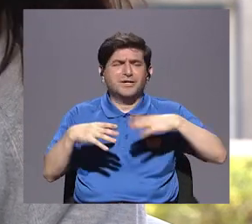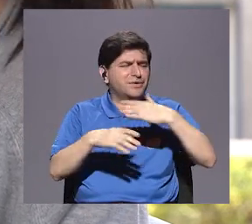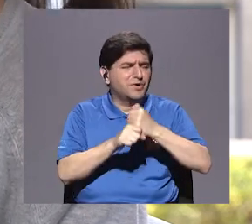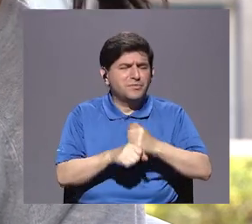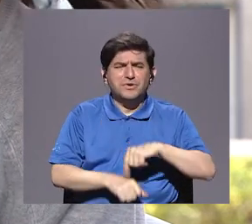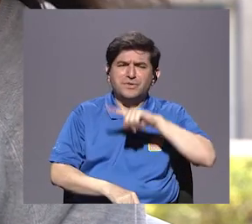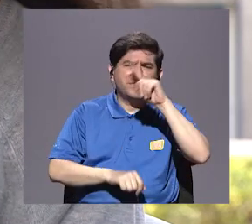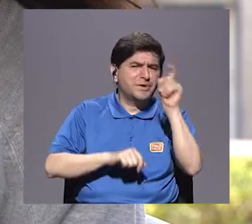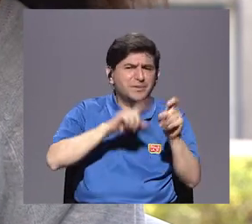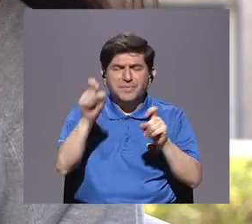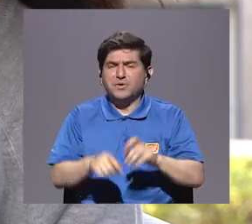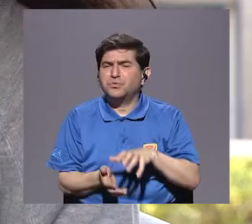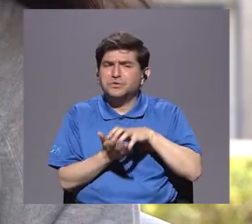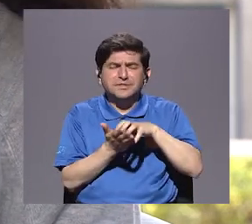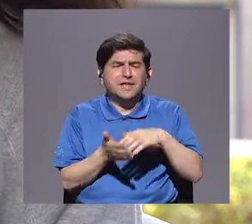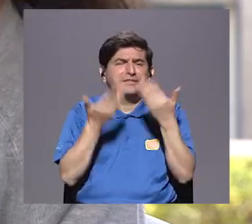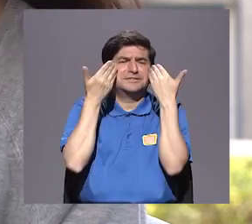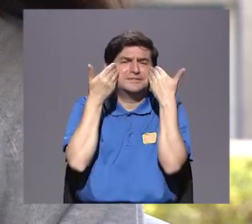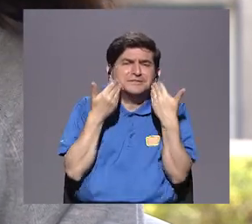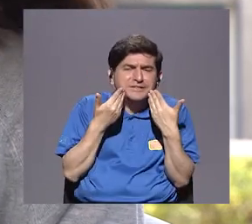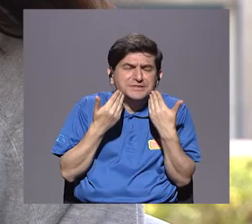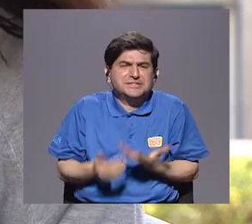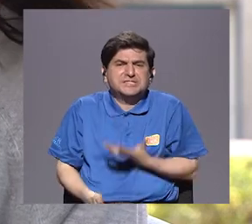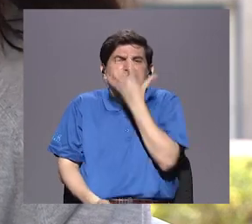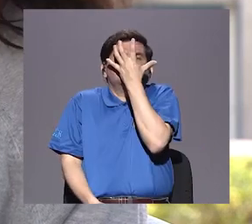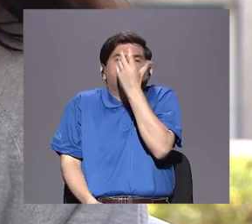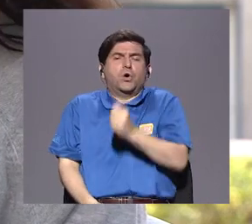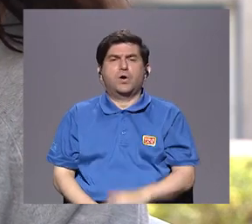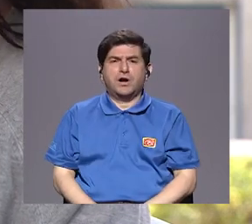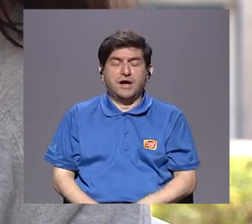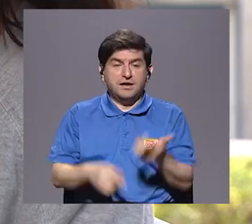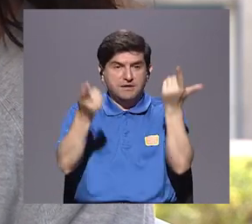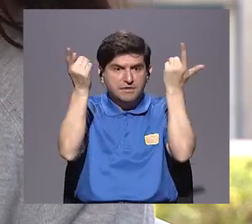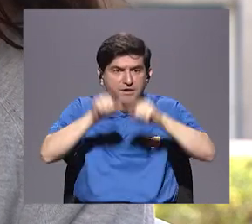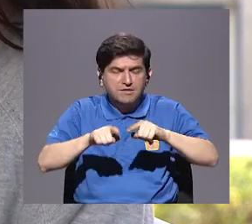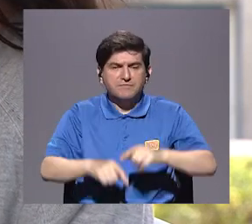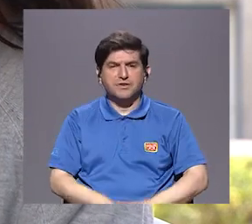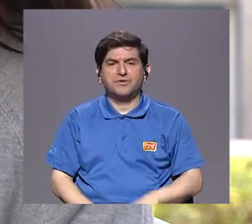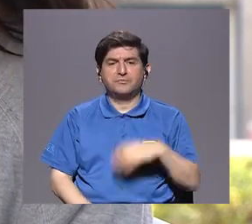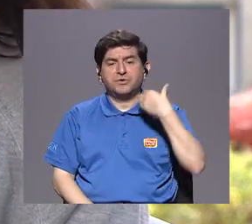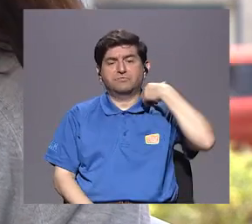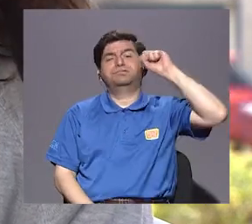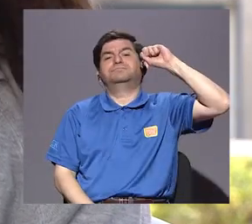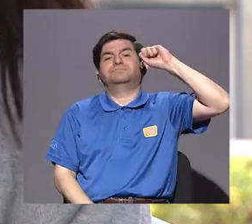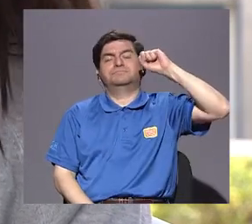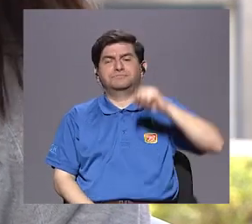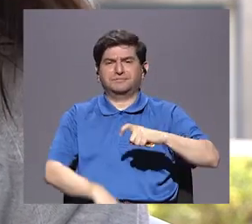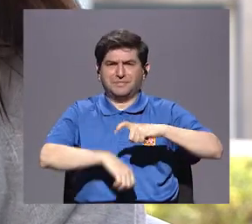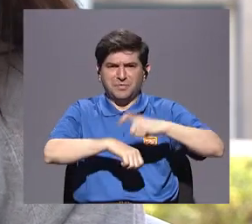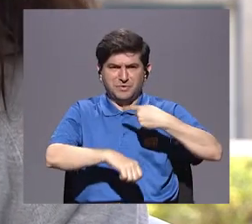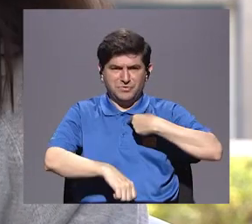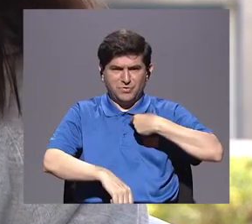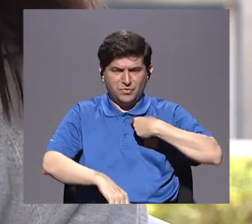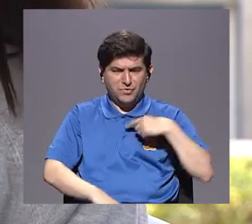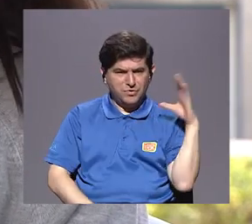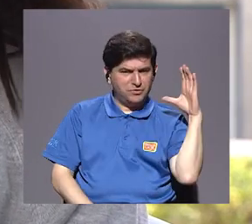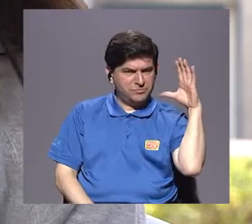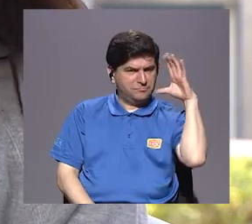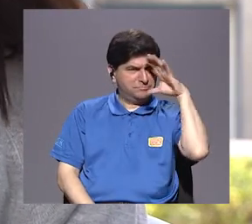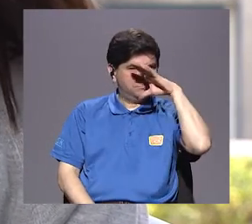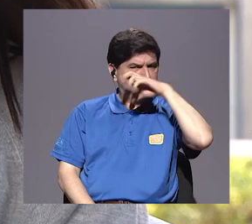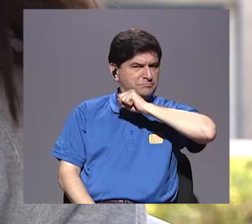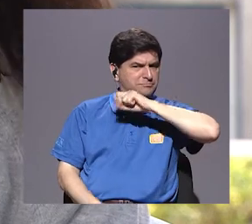pregunta, incertidumbre, tristeza, enojo ante el fenómeno del suicidio. En el momento que lo puedo